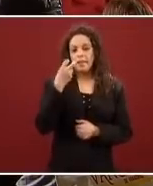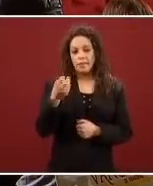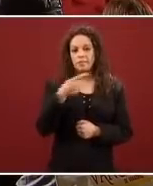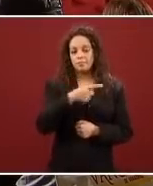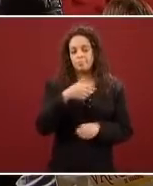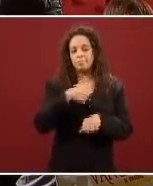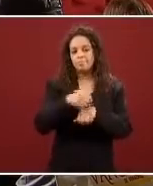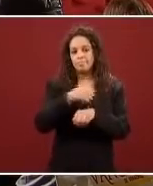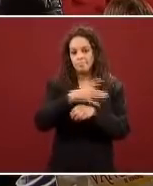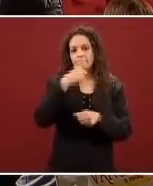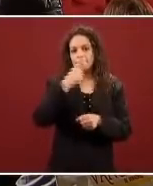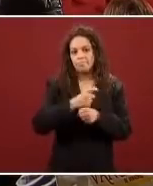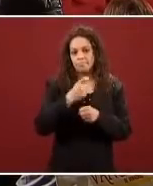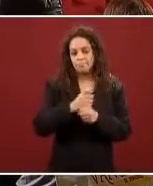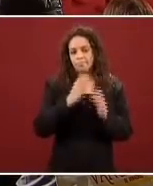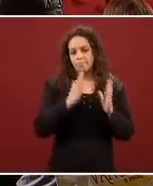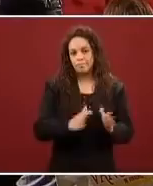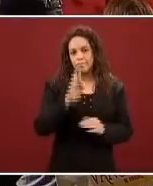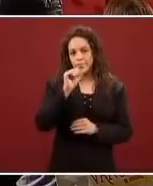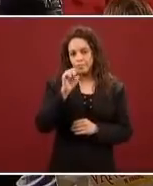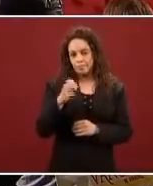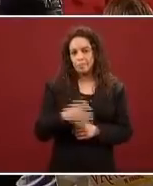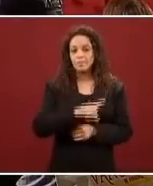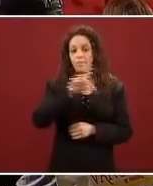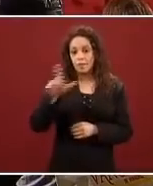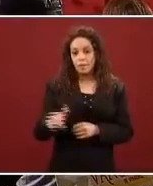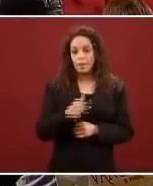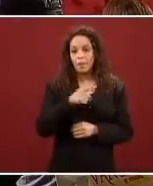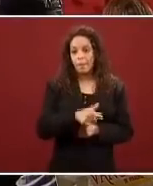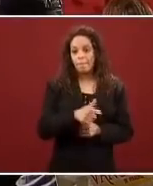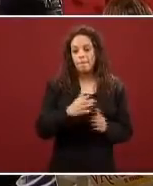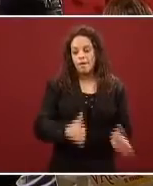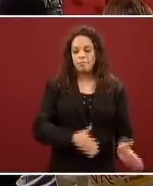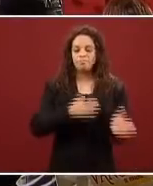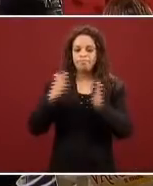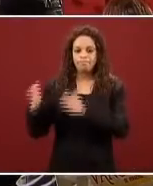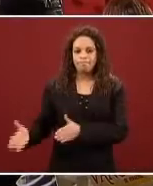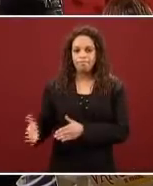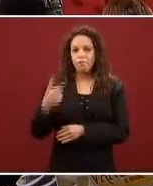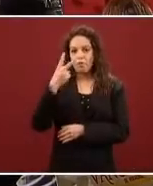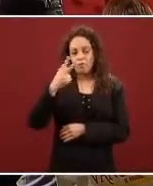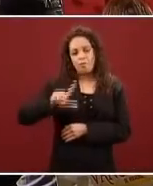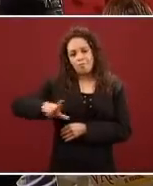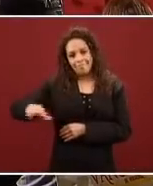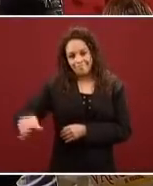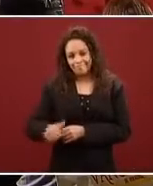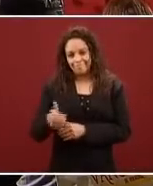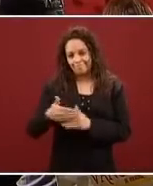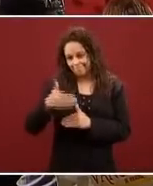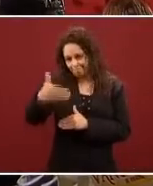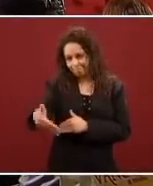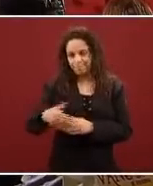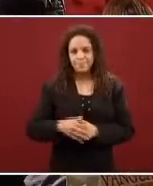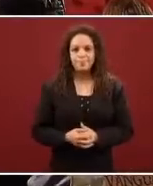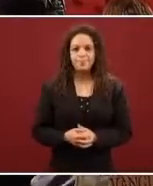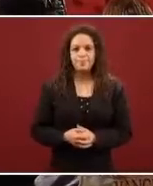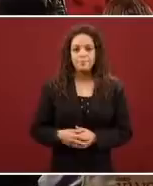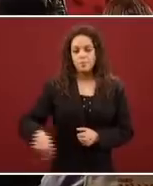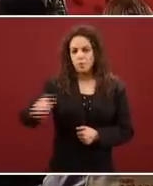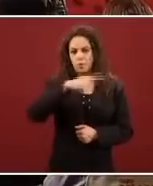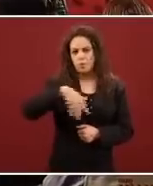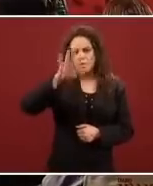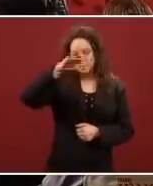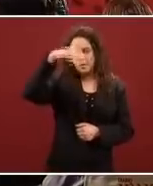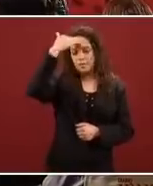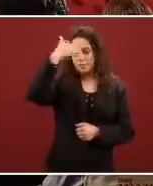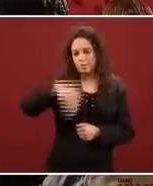Como decimos, ya en transición a lo que va a ser el escenario 2 más adelante. Como ustedes saben, el